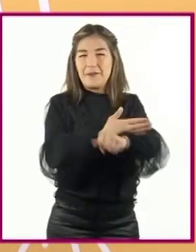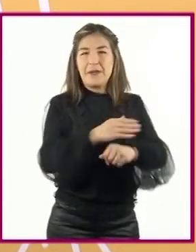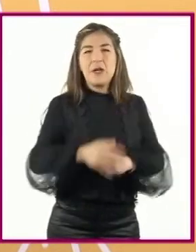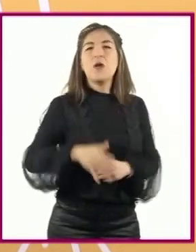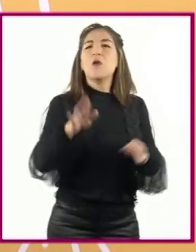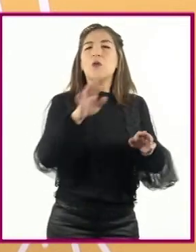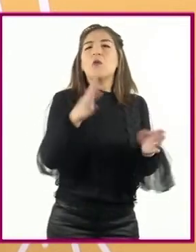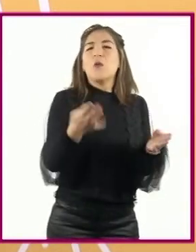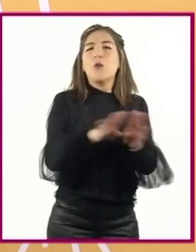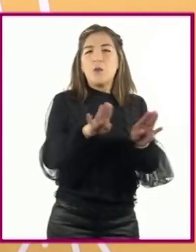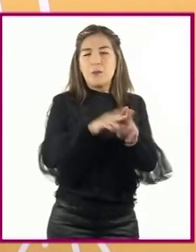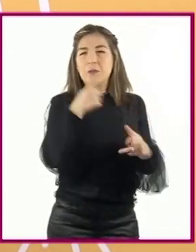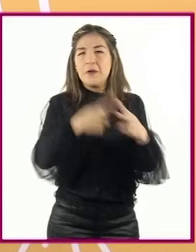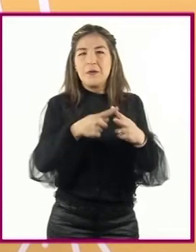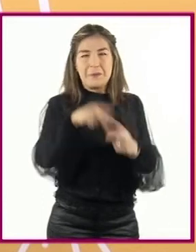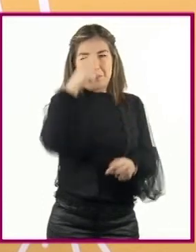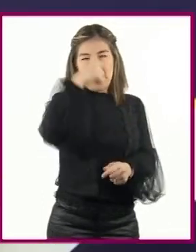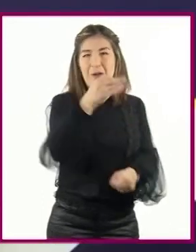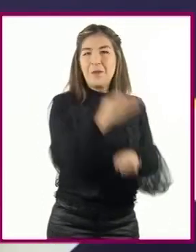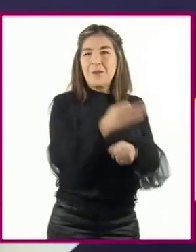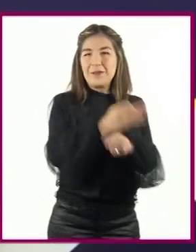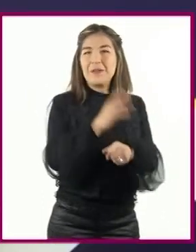costo solicitado en el planteamiento?